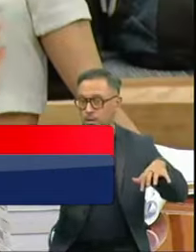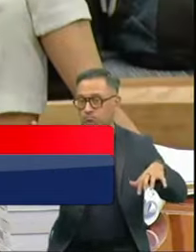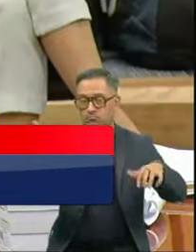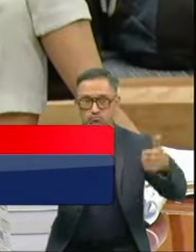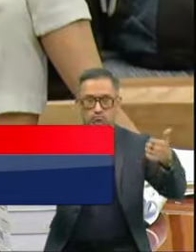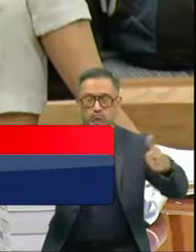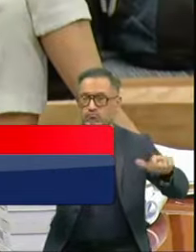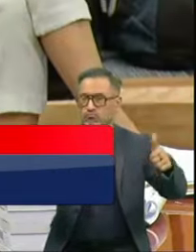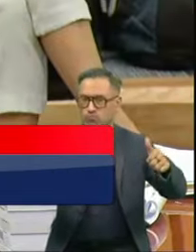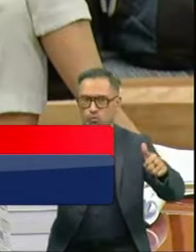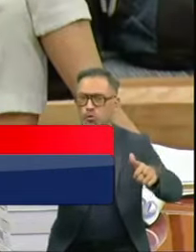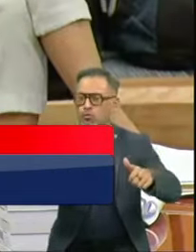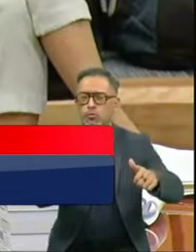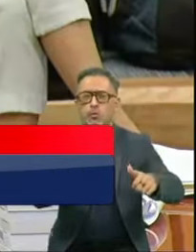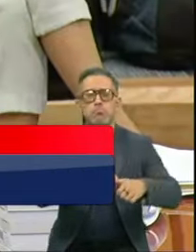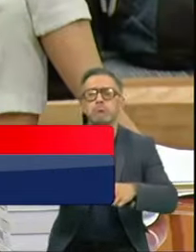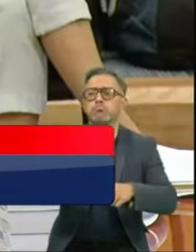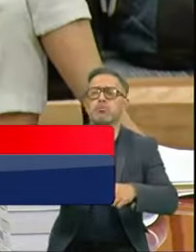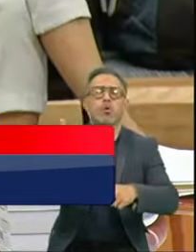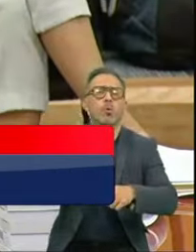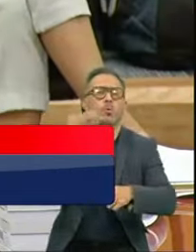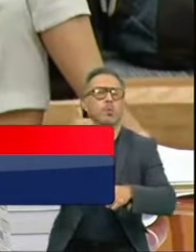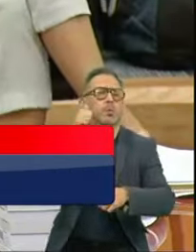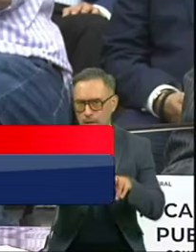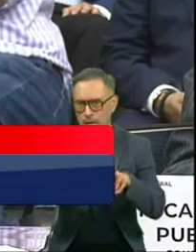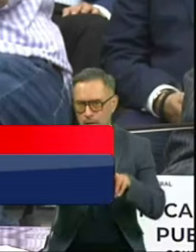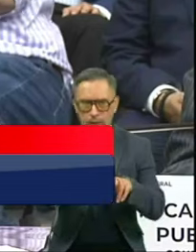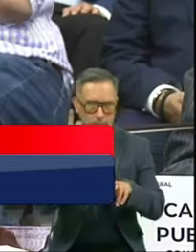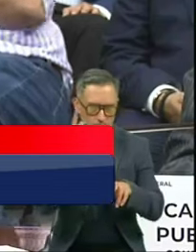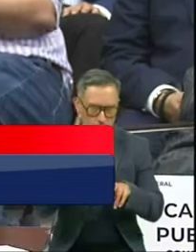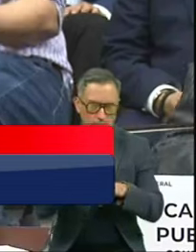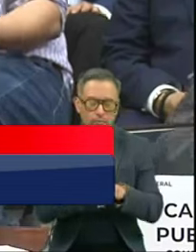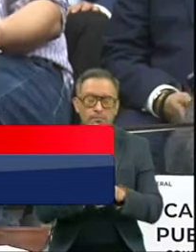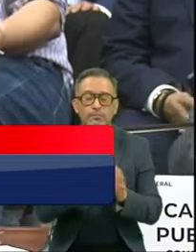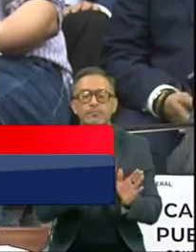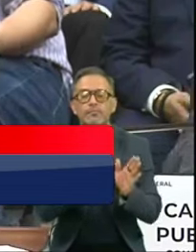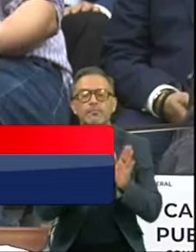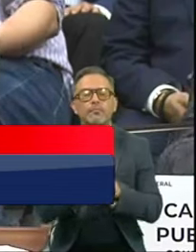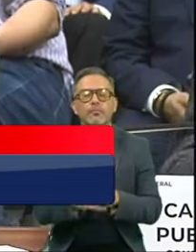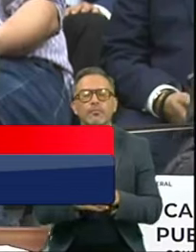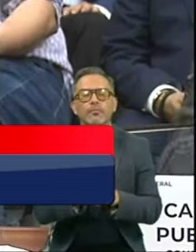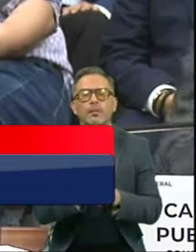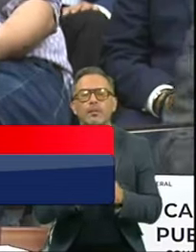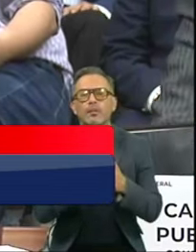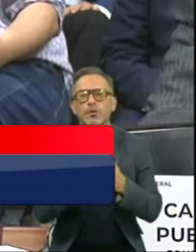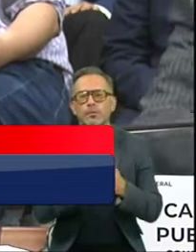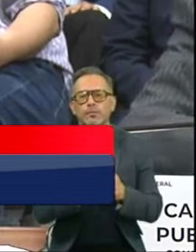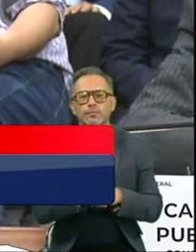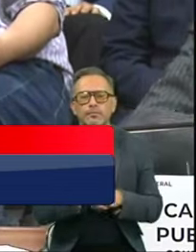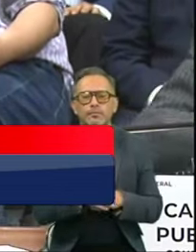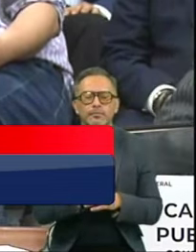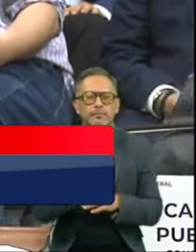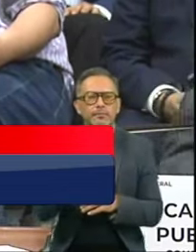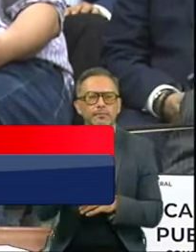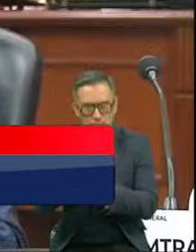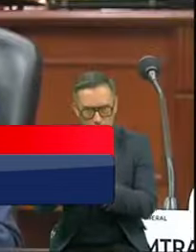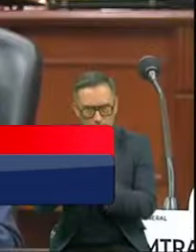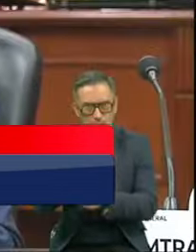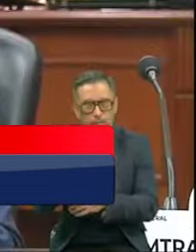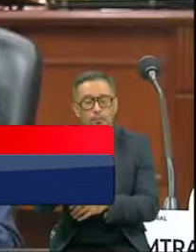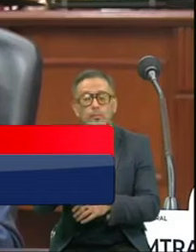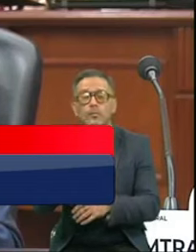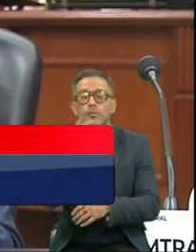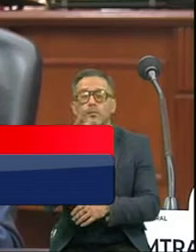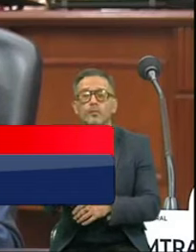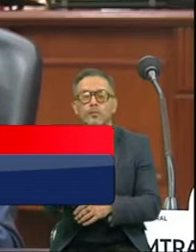te dicen es que se lo queremos, queremos darle un regalo al presidente que ya se va. ¿Esa es una razón de Estado? Por